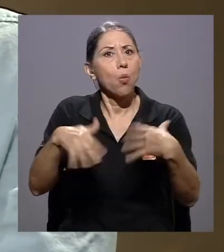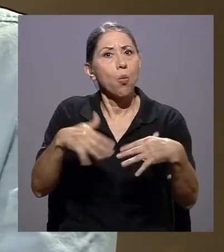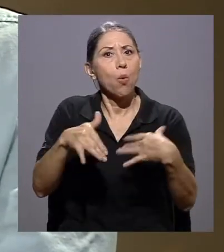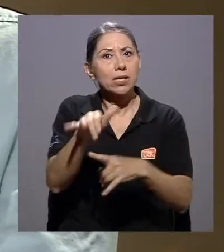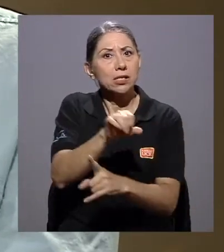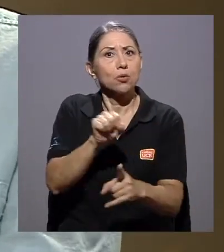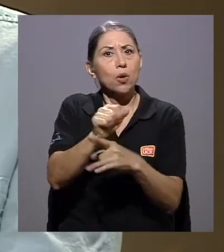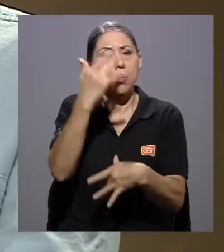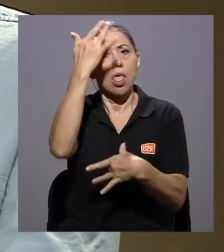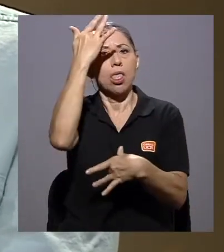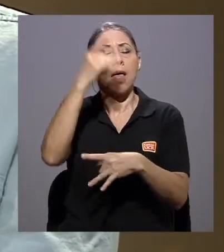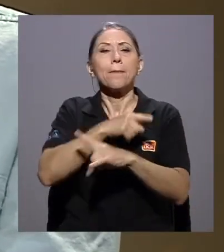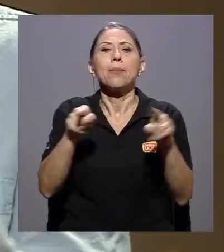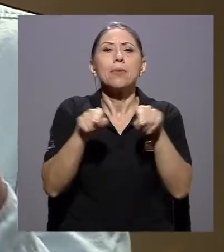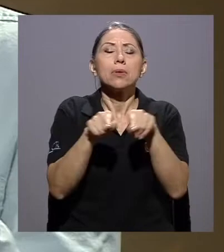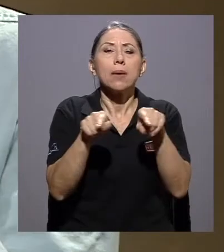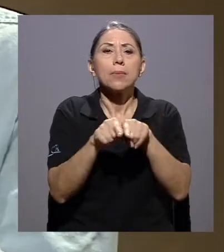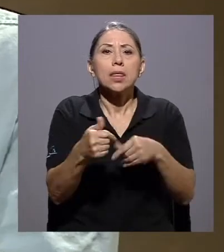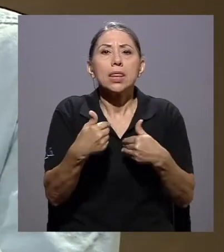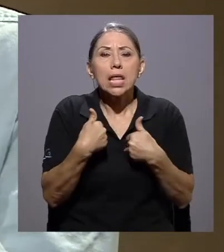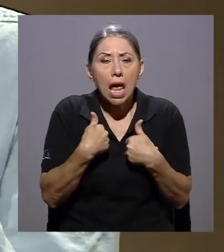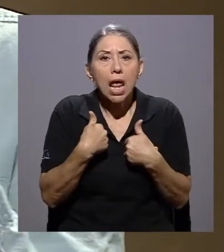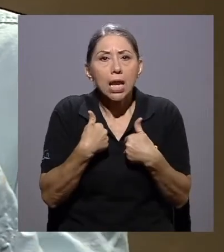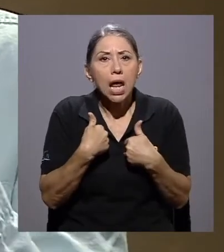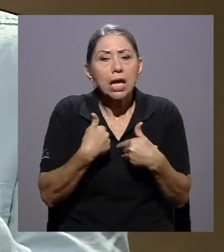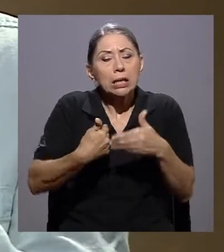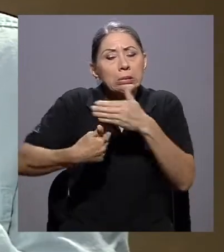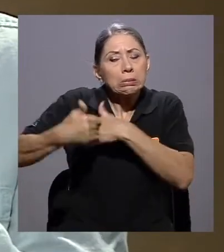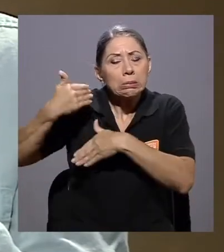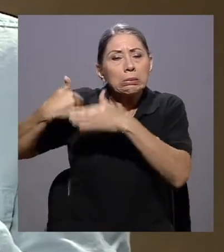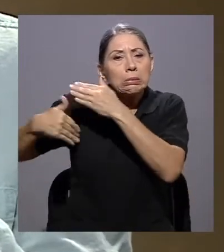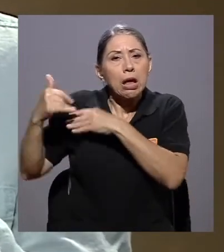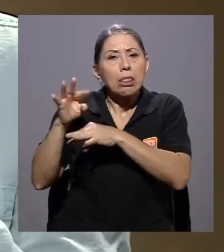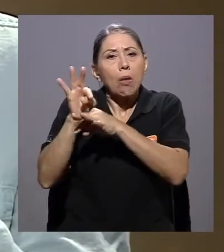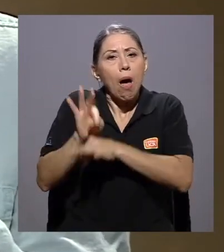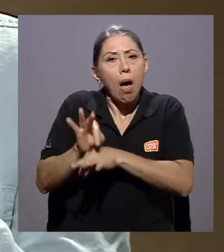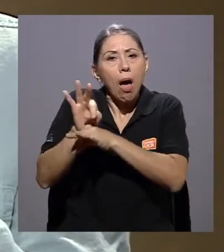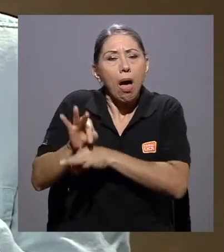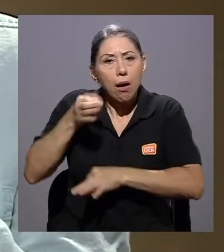pero también tiene unas raíces y unas tradiciones culturales,